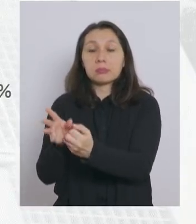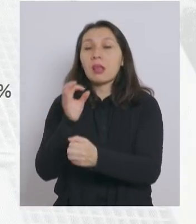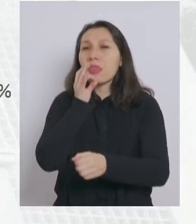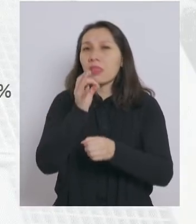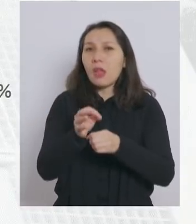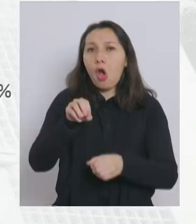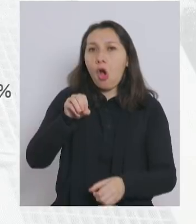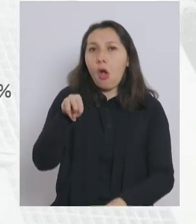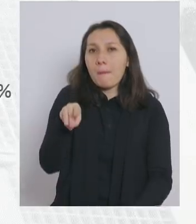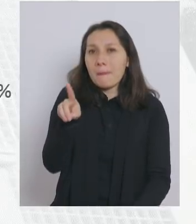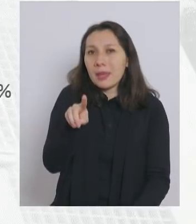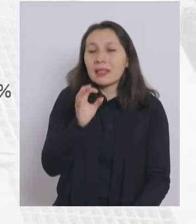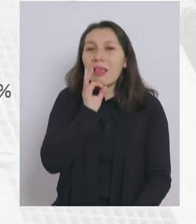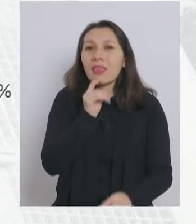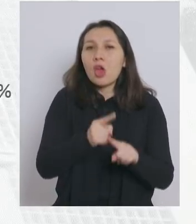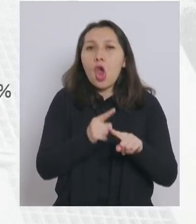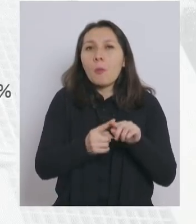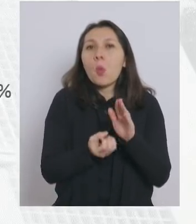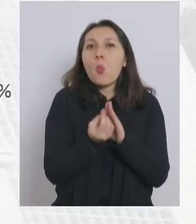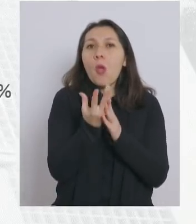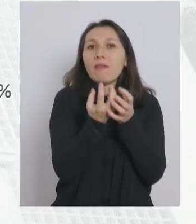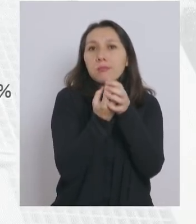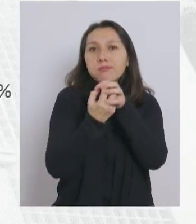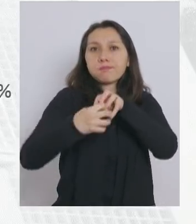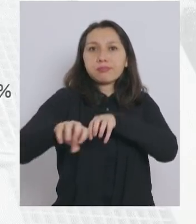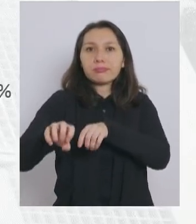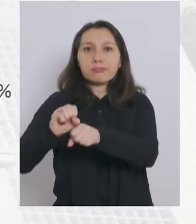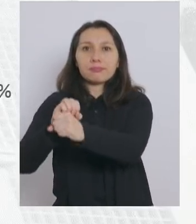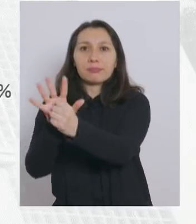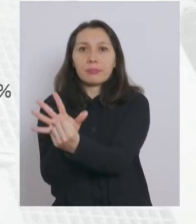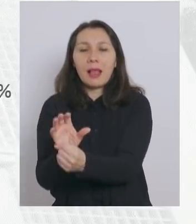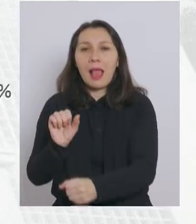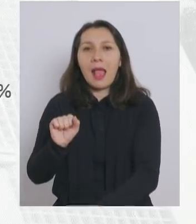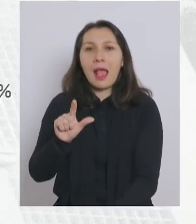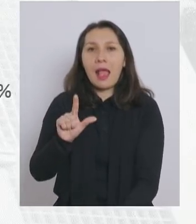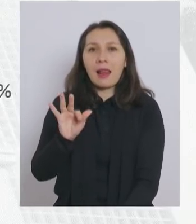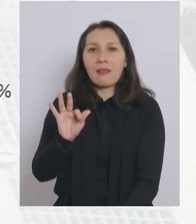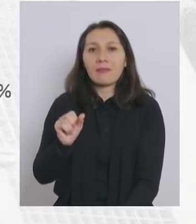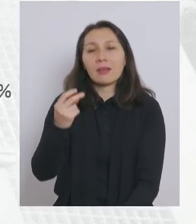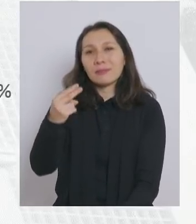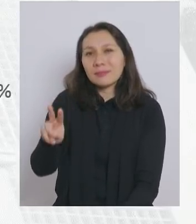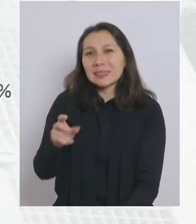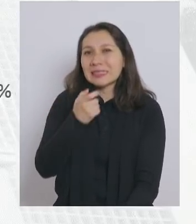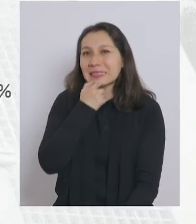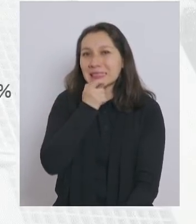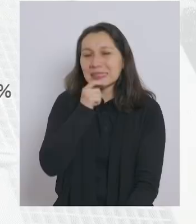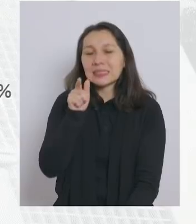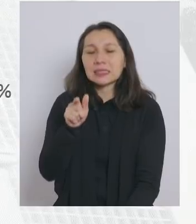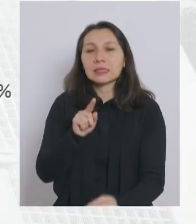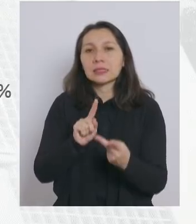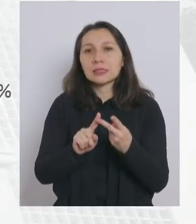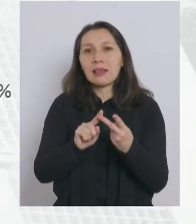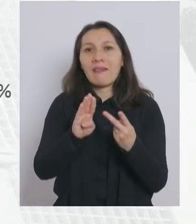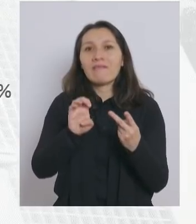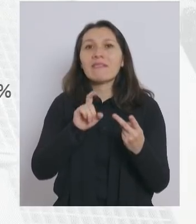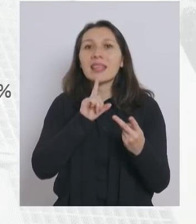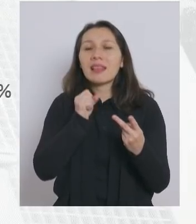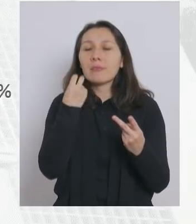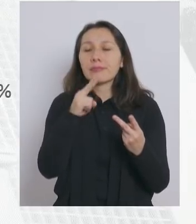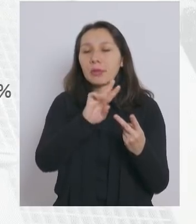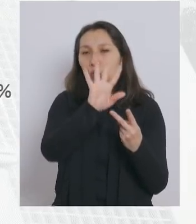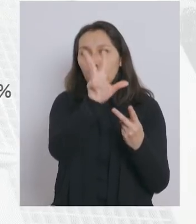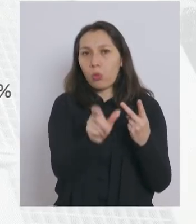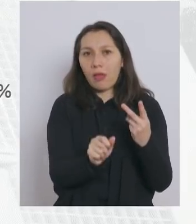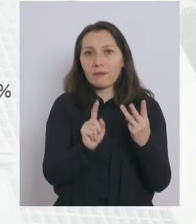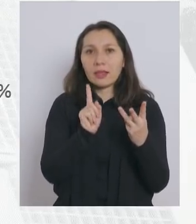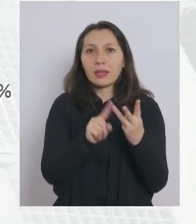de diferentes maneras a las variantes. Tenemos la variante ahora alfa, que es la del Reino Unido, la variante beta de Sudáfrica,